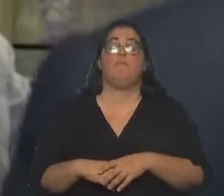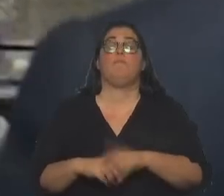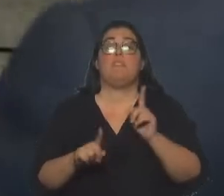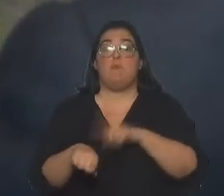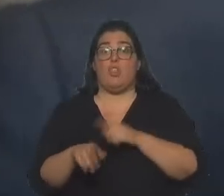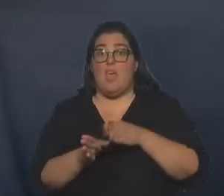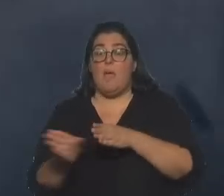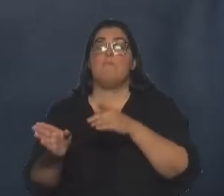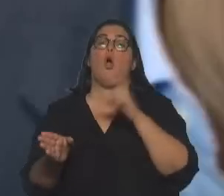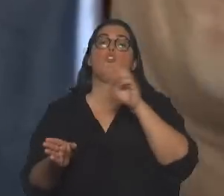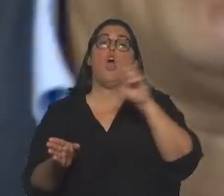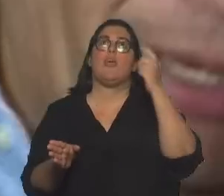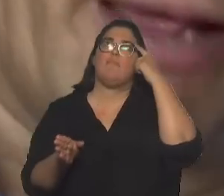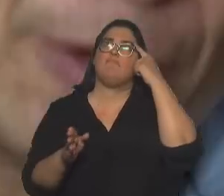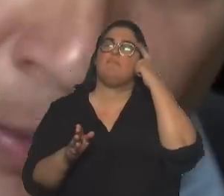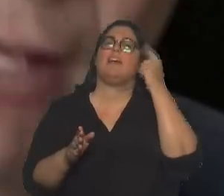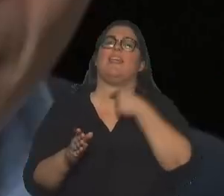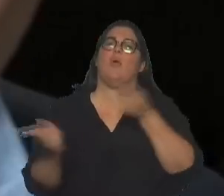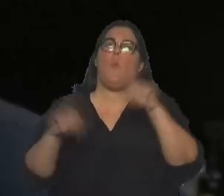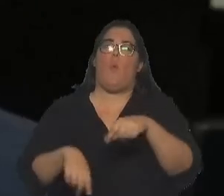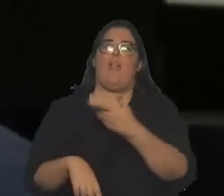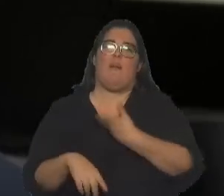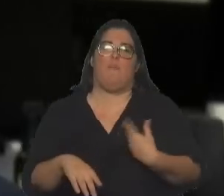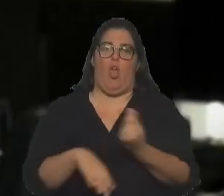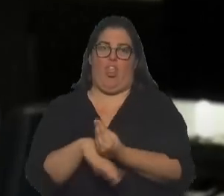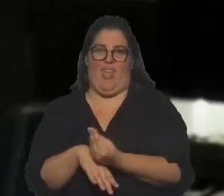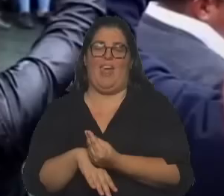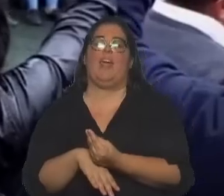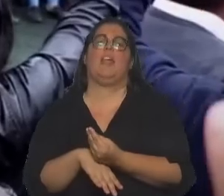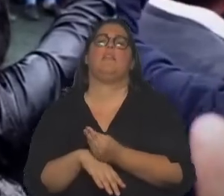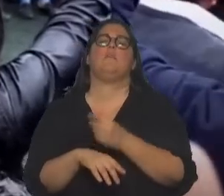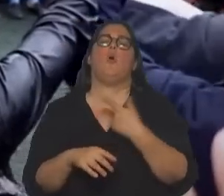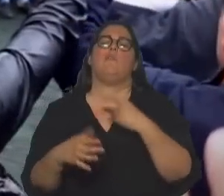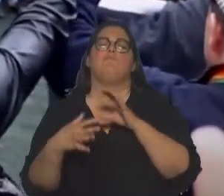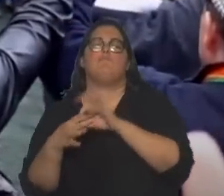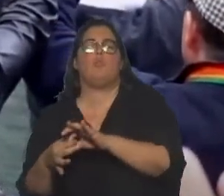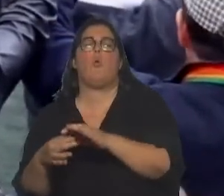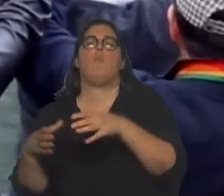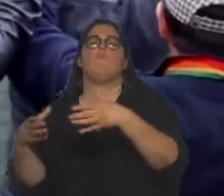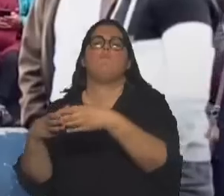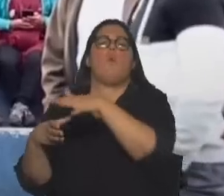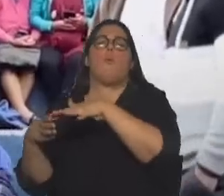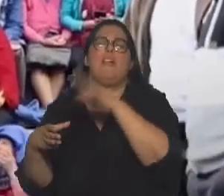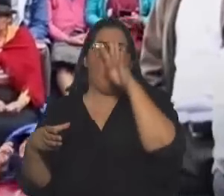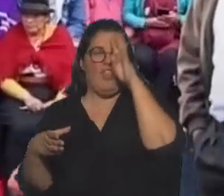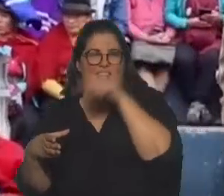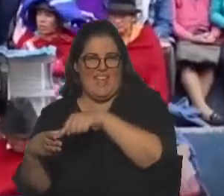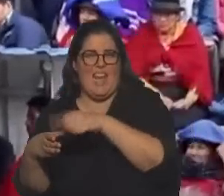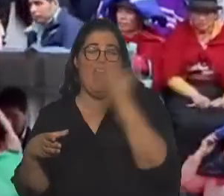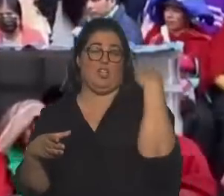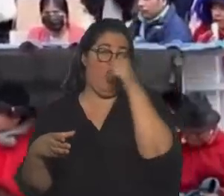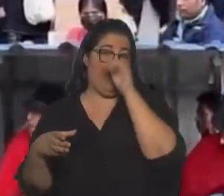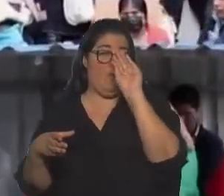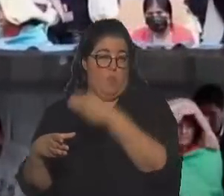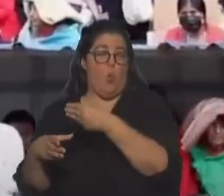un eventual retorno al poder buscando acercarse a la centroizquierda y al movimiento indígena Pachacutic, que también resultaron derrotados el domingo,